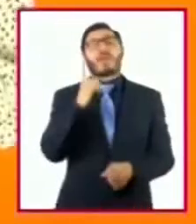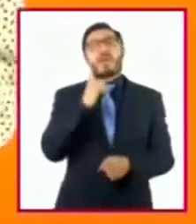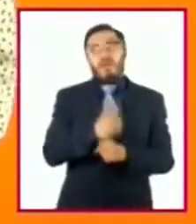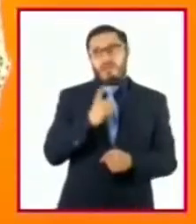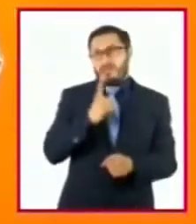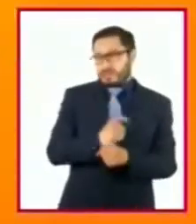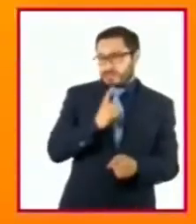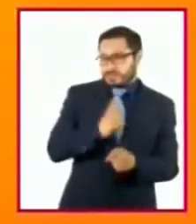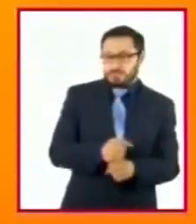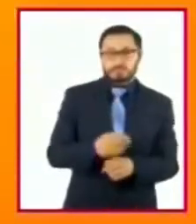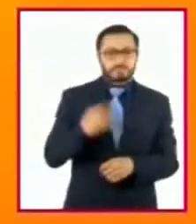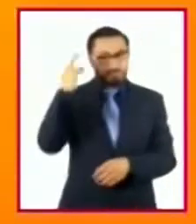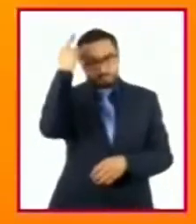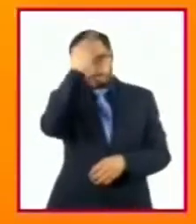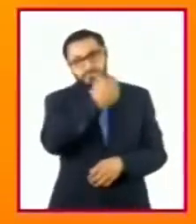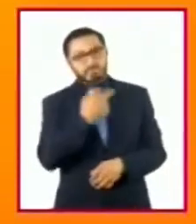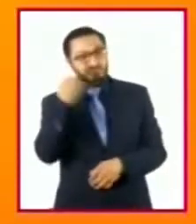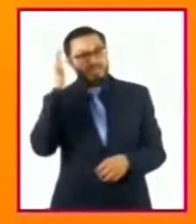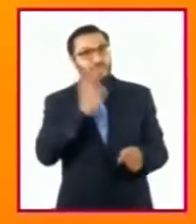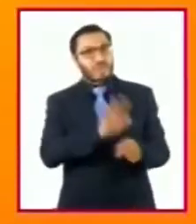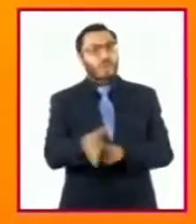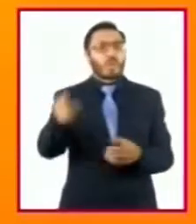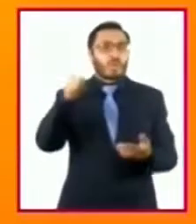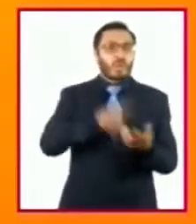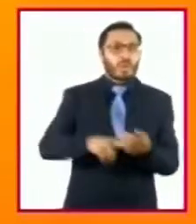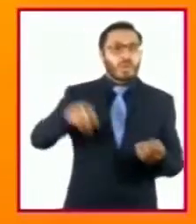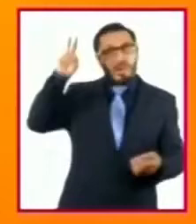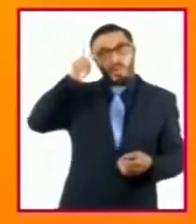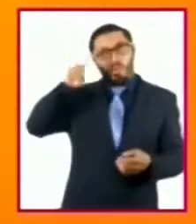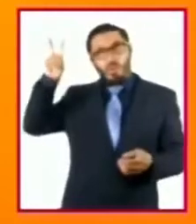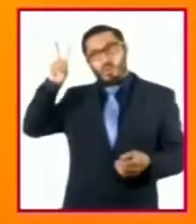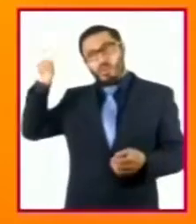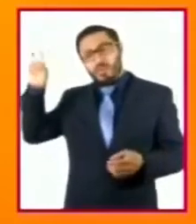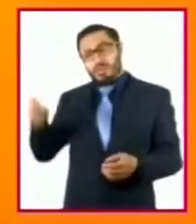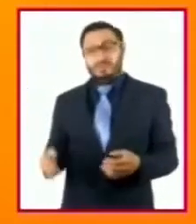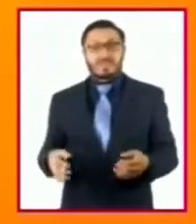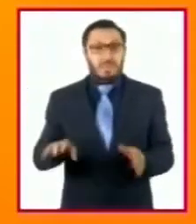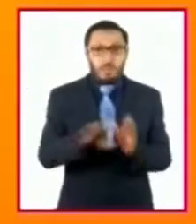revisar cuáles son mis sueños. Siendo adolescente es tan